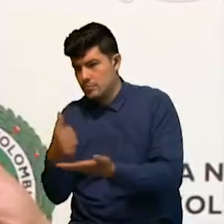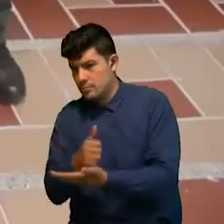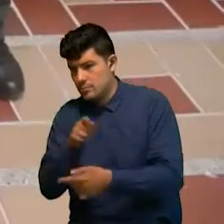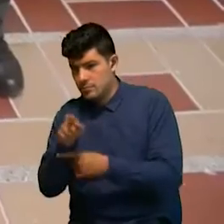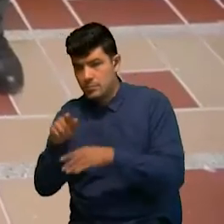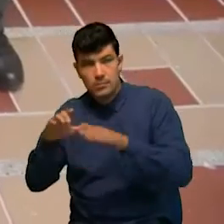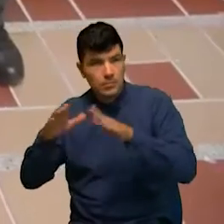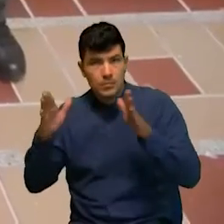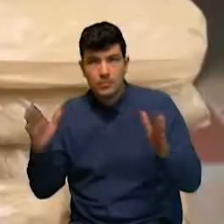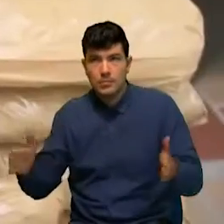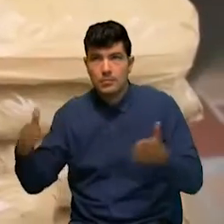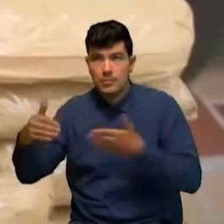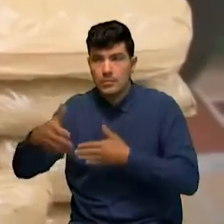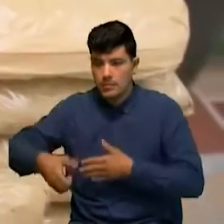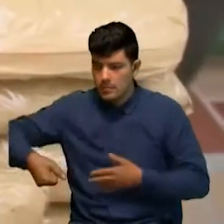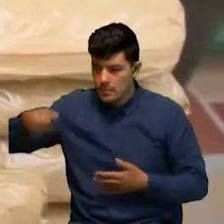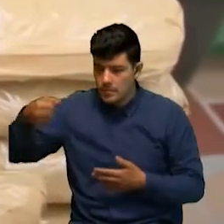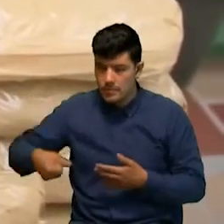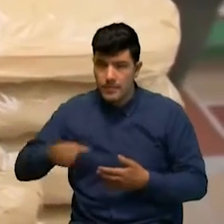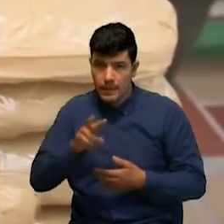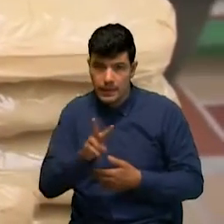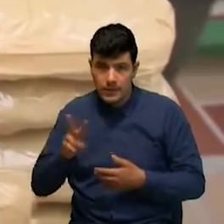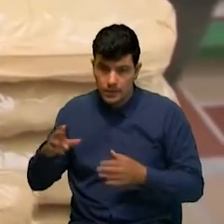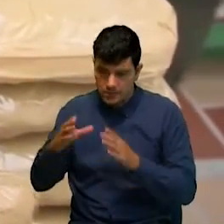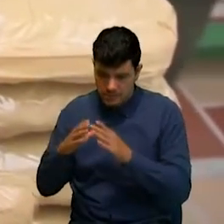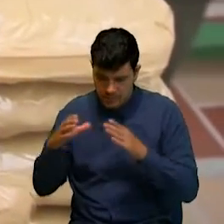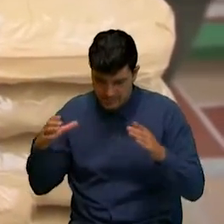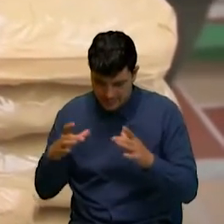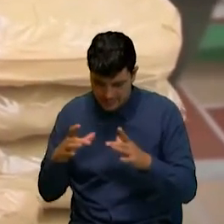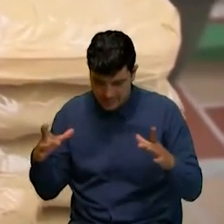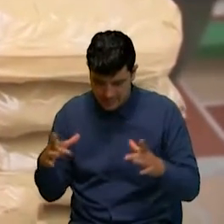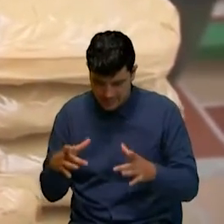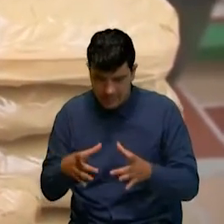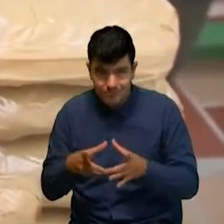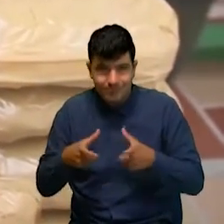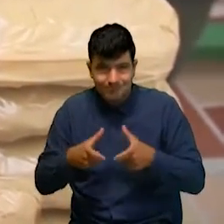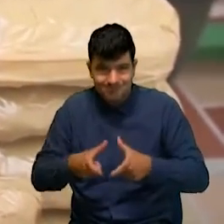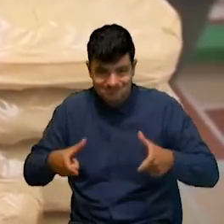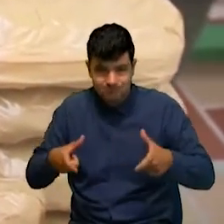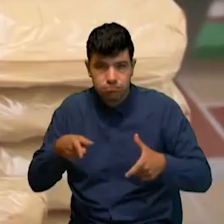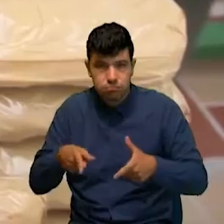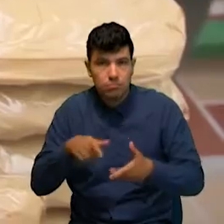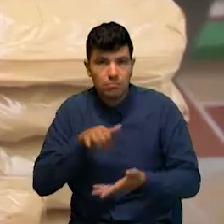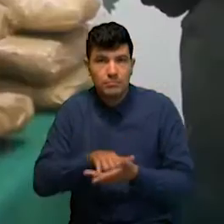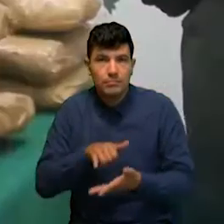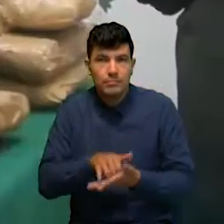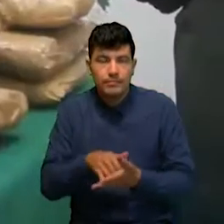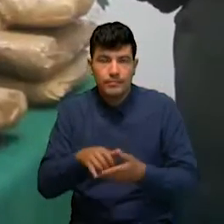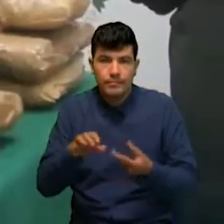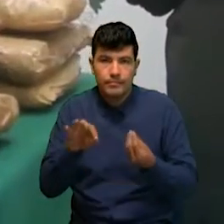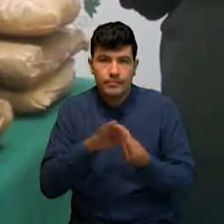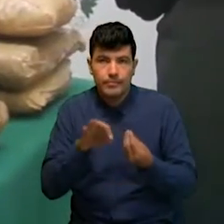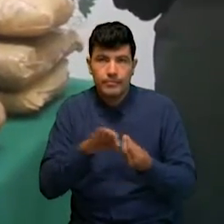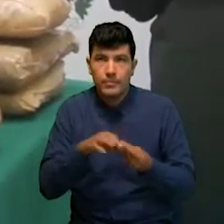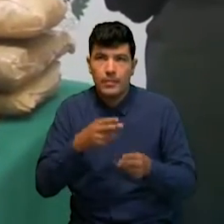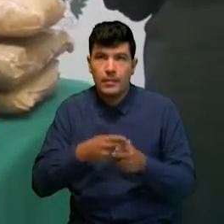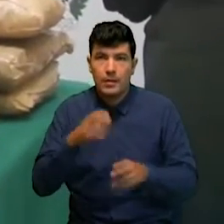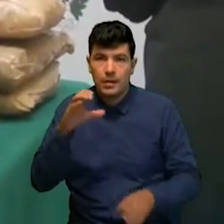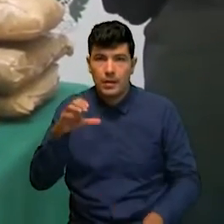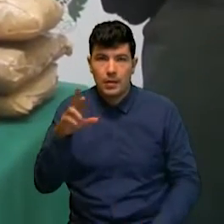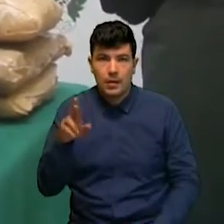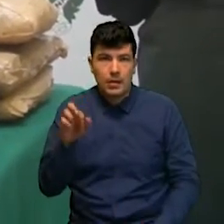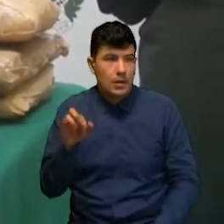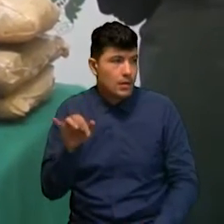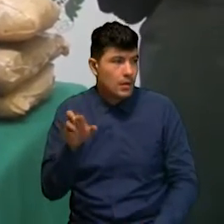en una maleta 22 panelas de marihuana tipo creepy allí en la bodega de un bus de servicio intermunicipal sobre la vía